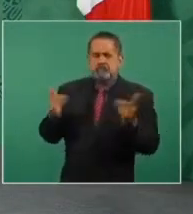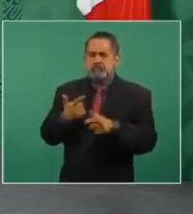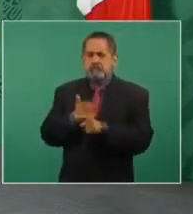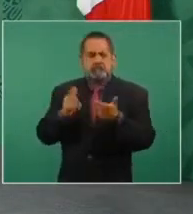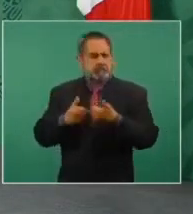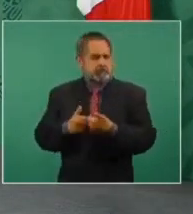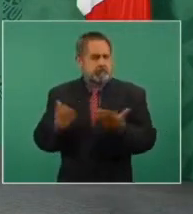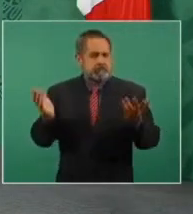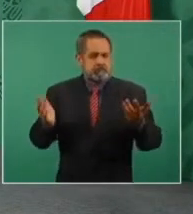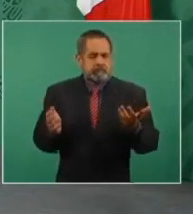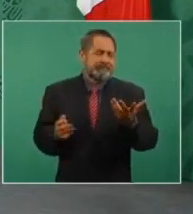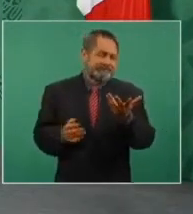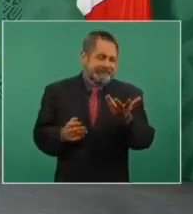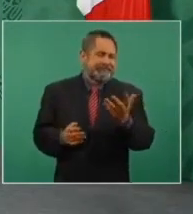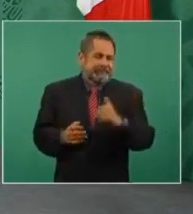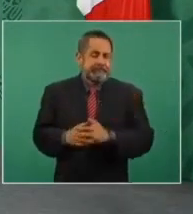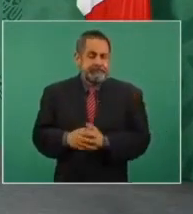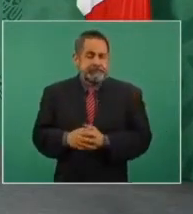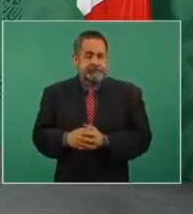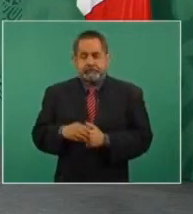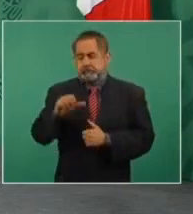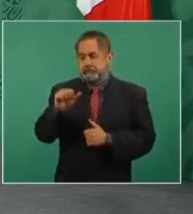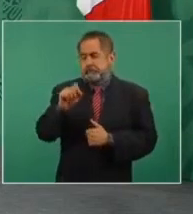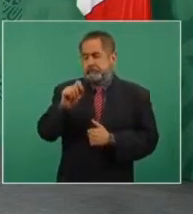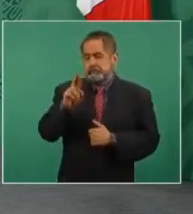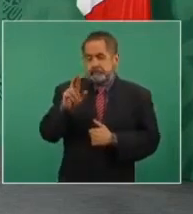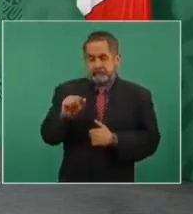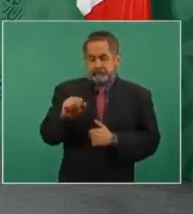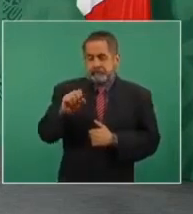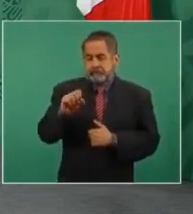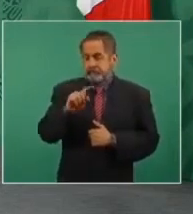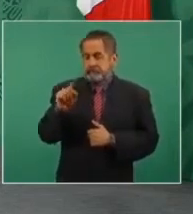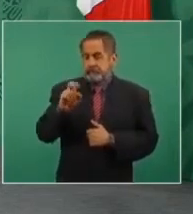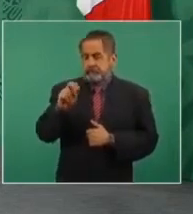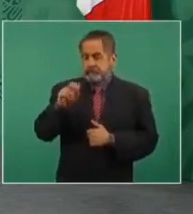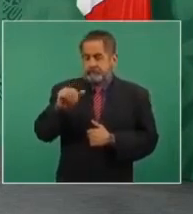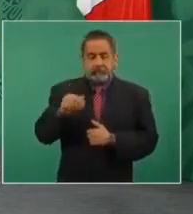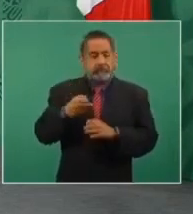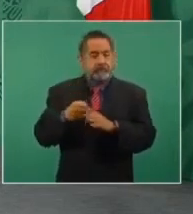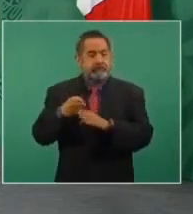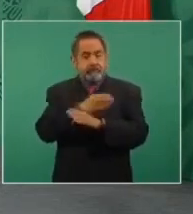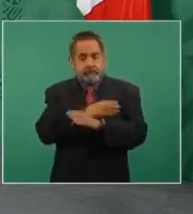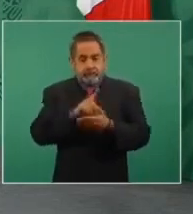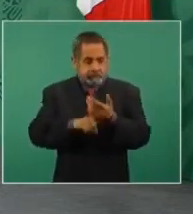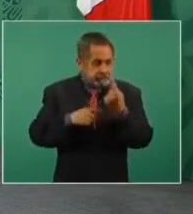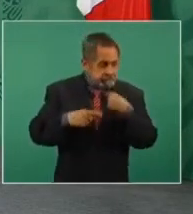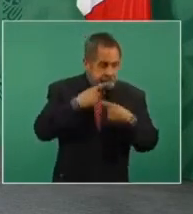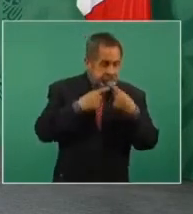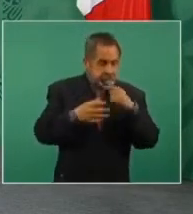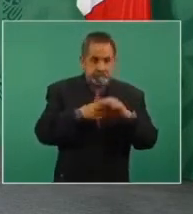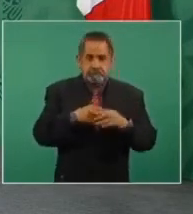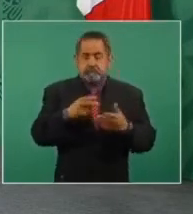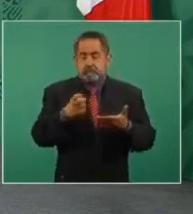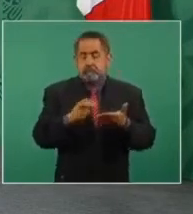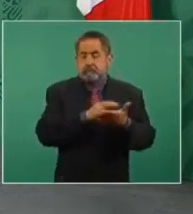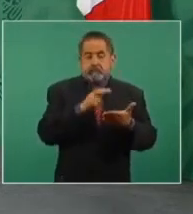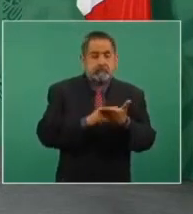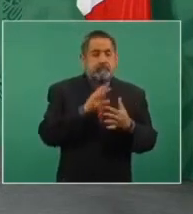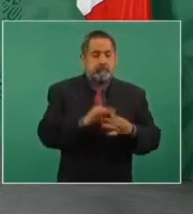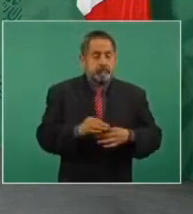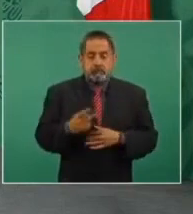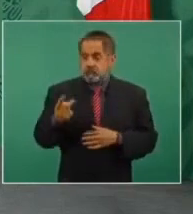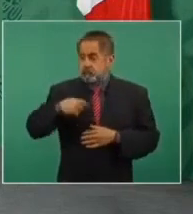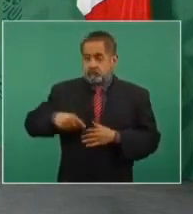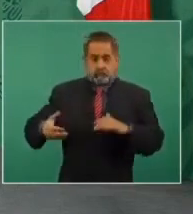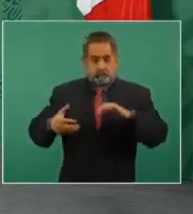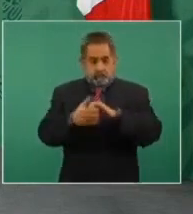Bueno, el acuerdo con AstraZeneca que estoy refiriendo es un acuerdo precursor de esta medida, porque se hizo un